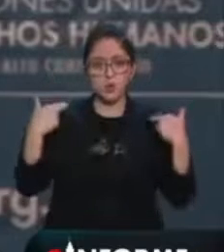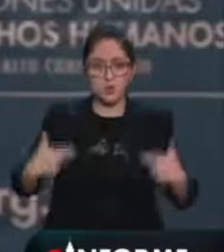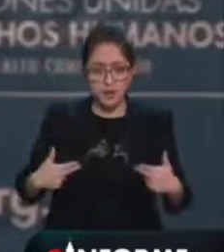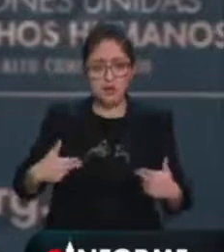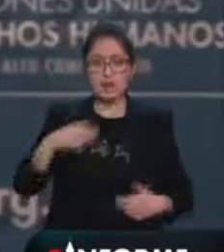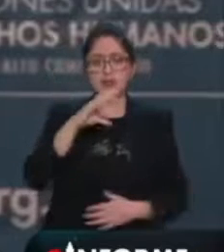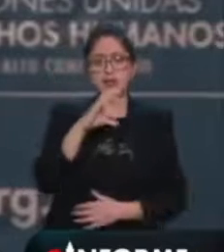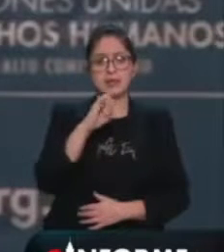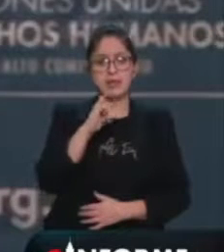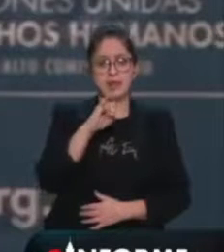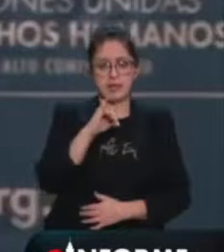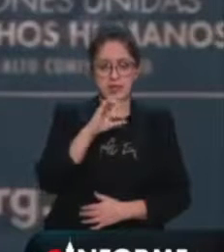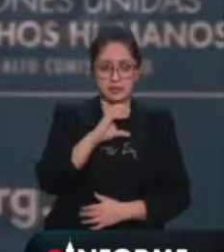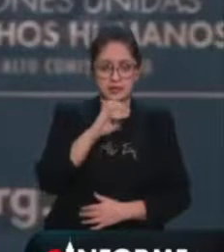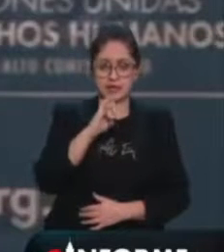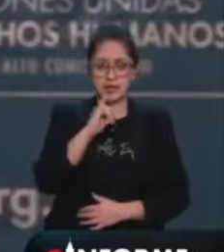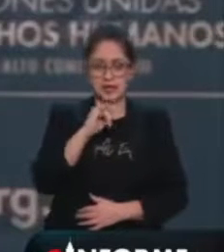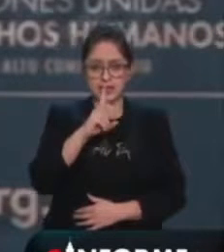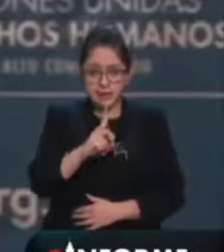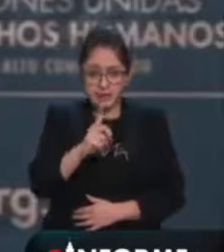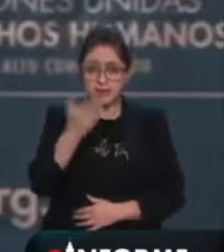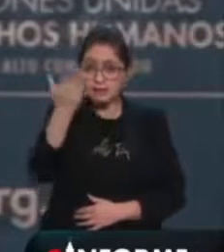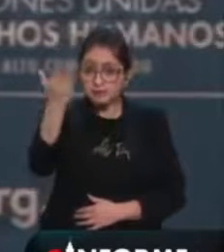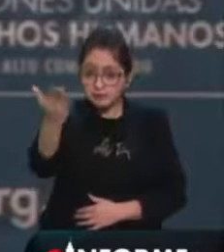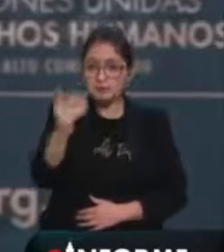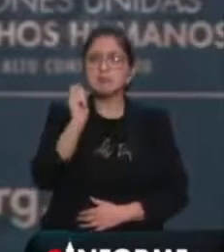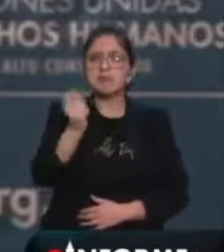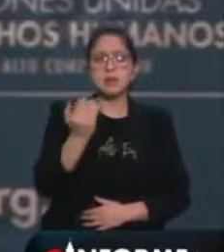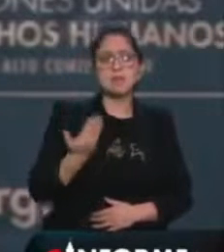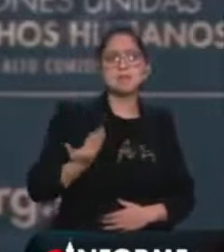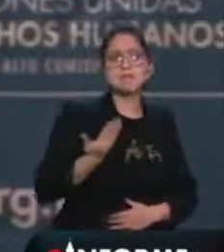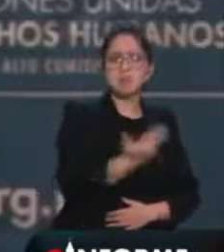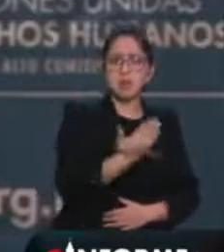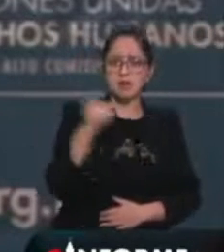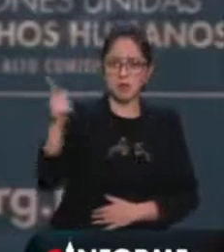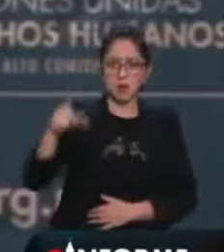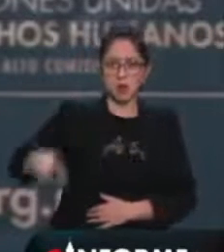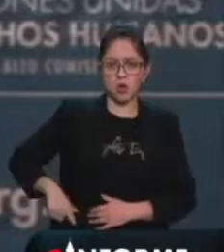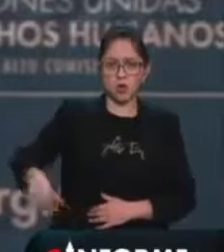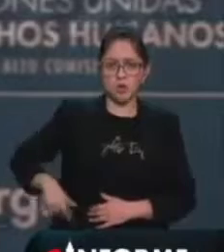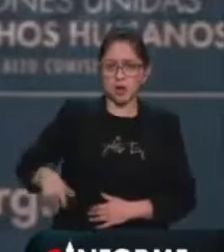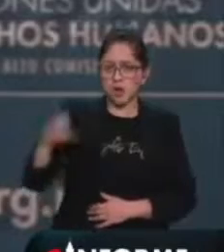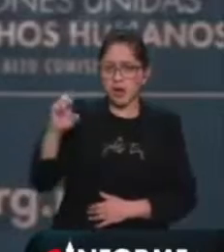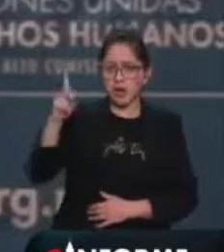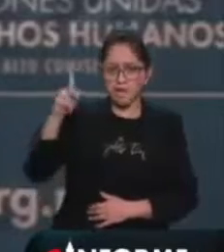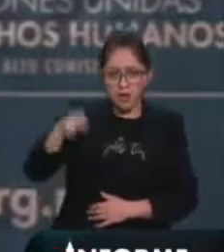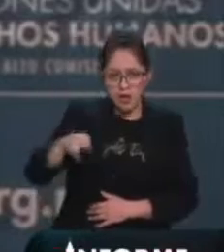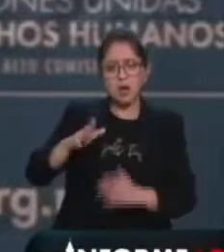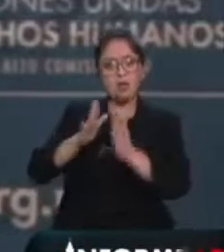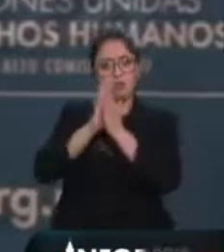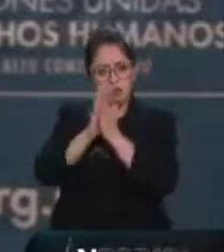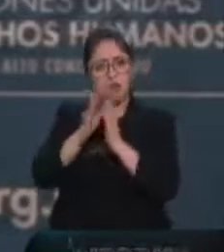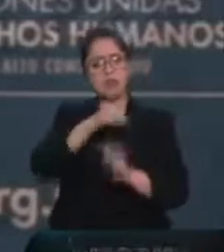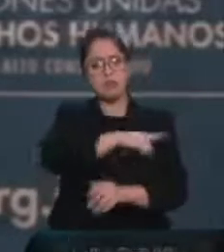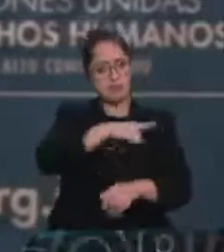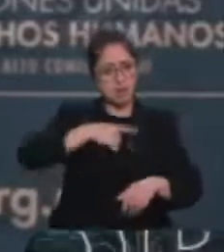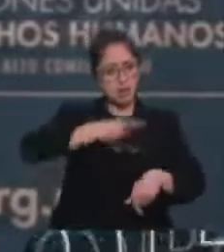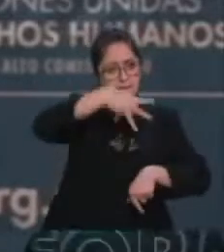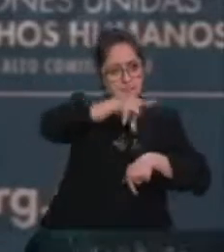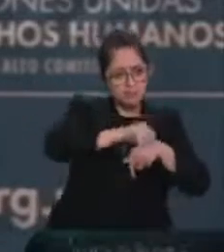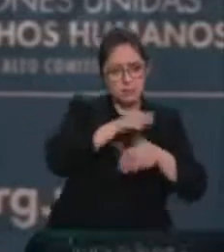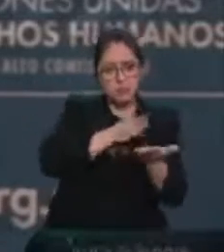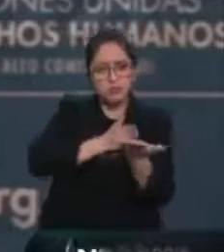Zeid Ra'ad al-Hussein, exhortó al gobierno de Peña para que considerara recibir al comité